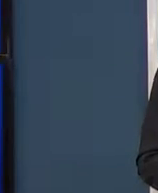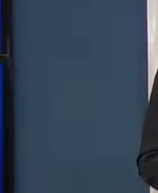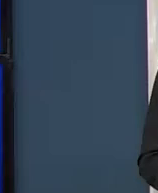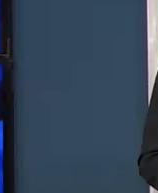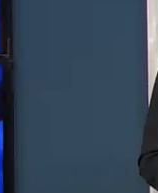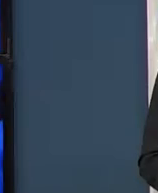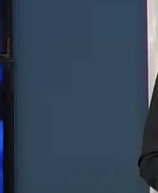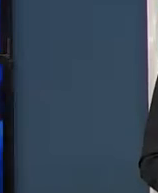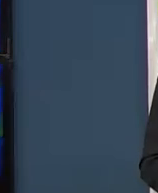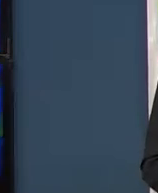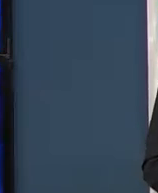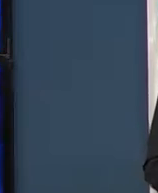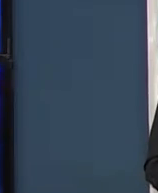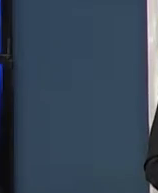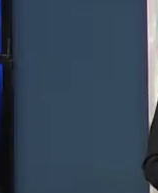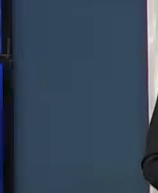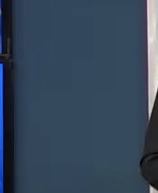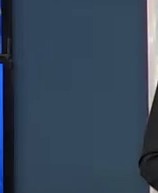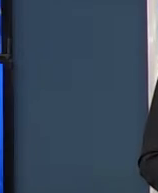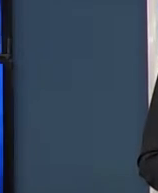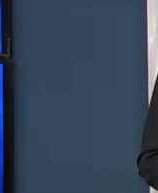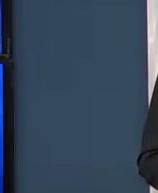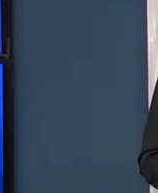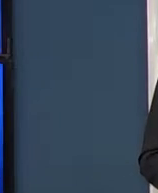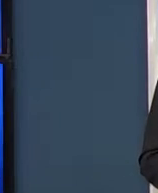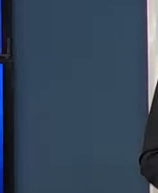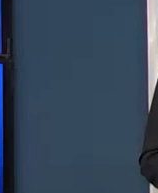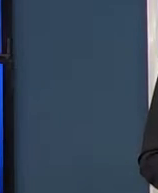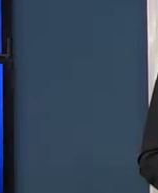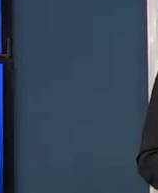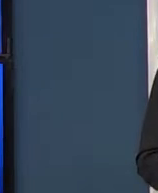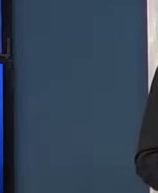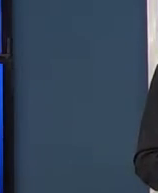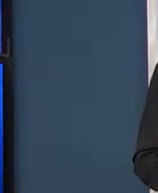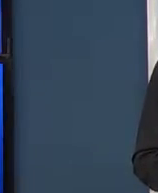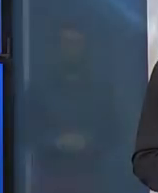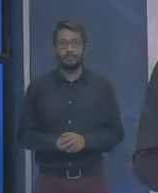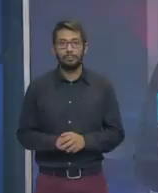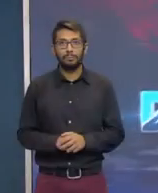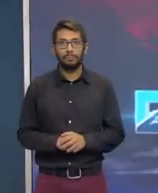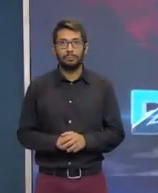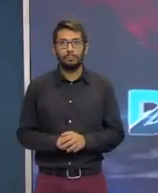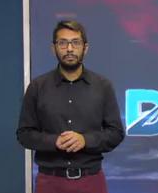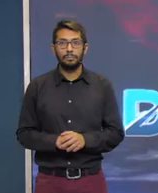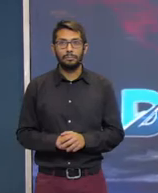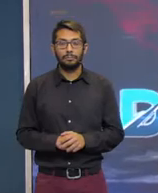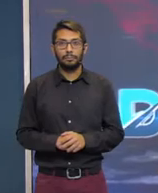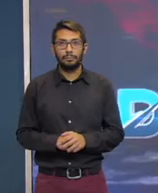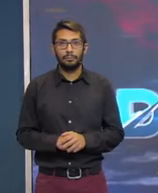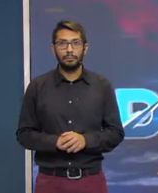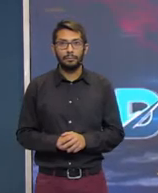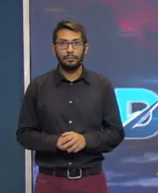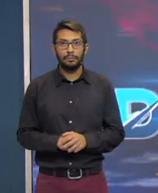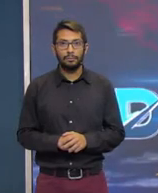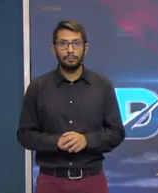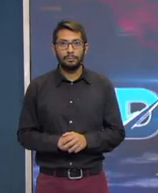asegurando que apenas hemos estado leyendo la propuesta, no estábamos conformes uh-huh. Y que no se va a aceptar.